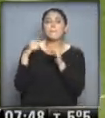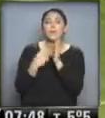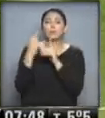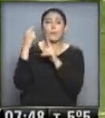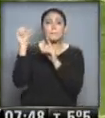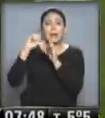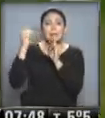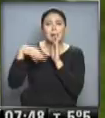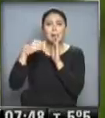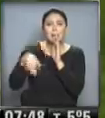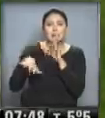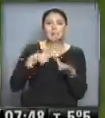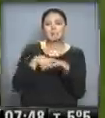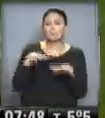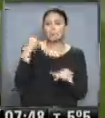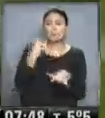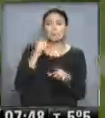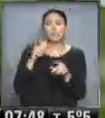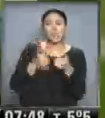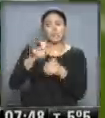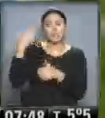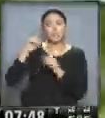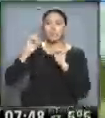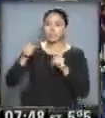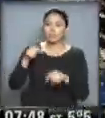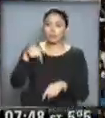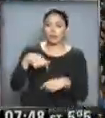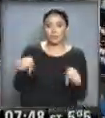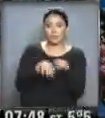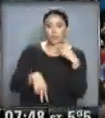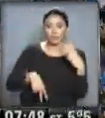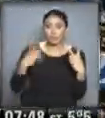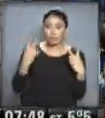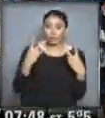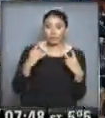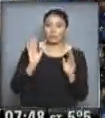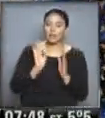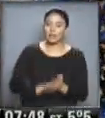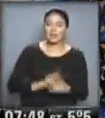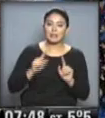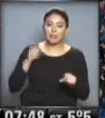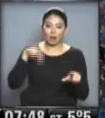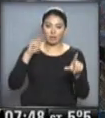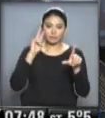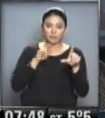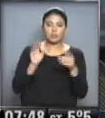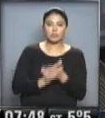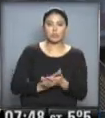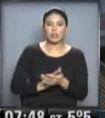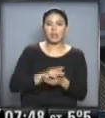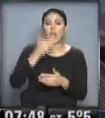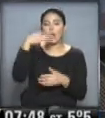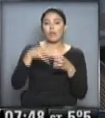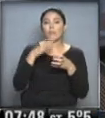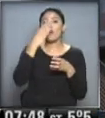momentos decisivos, al igual que el campeonato pasado. Terminó siendo 2-2. Y el repaso tiene que ver con el penúltimo puesto